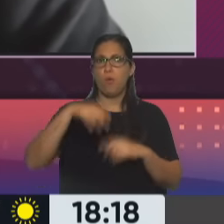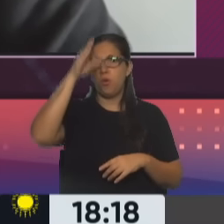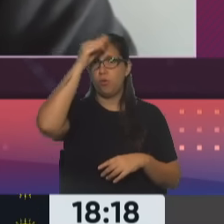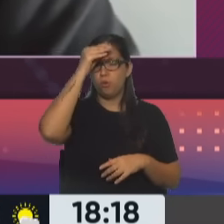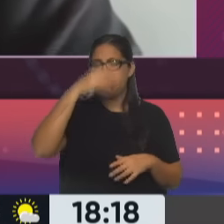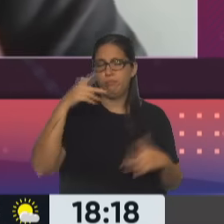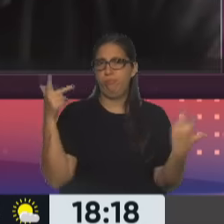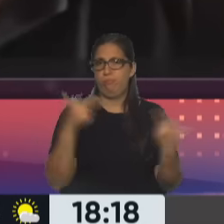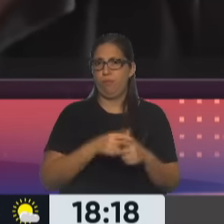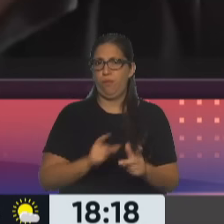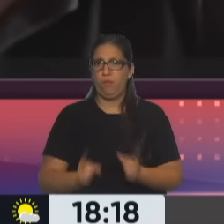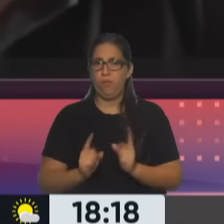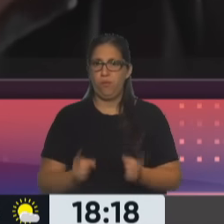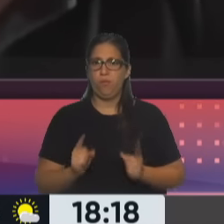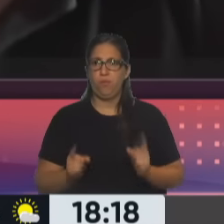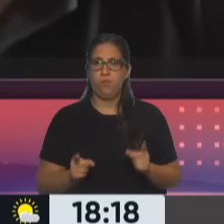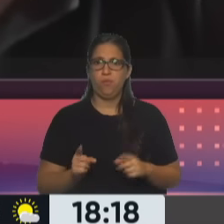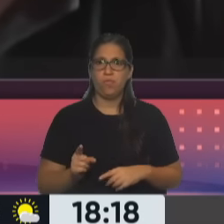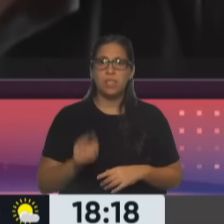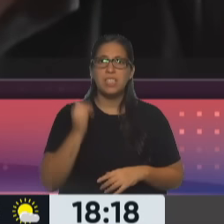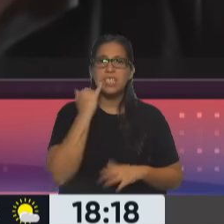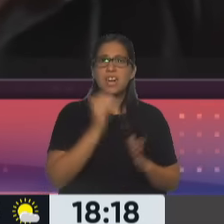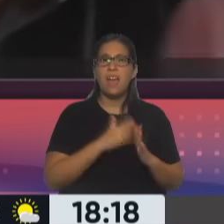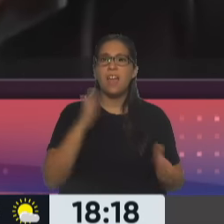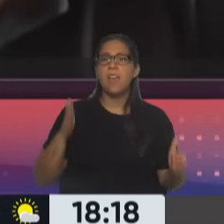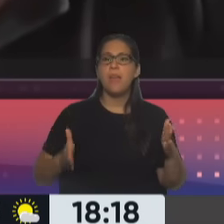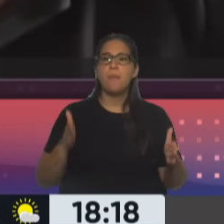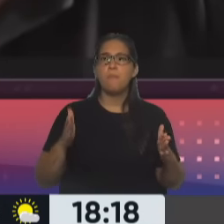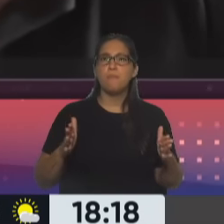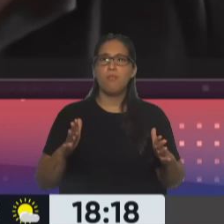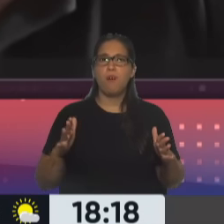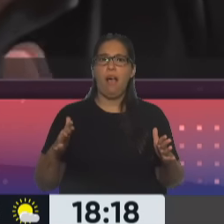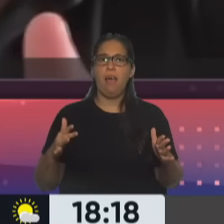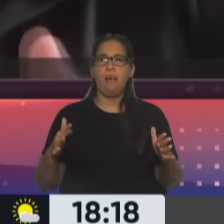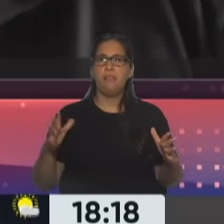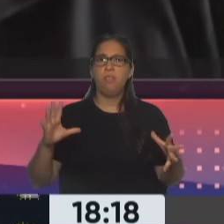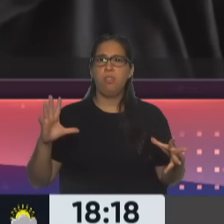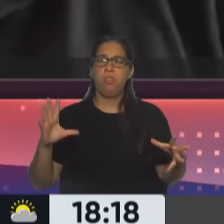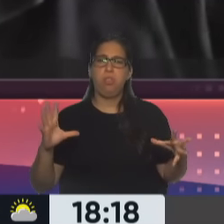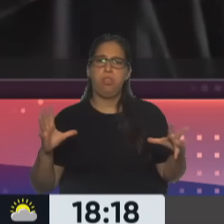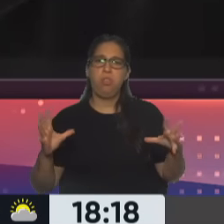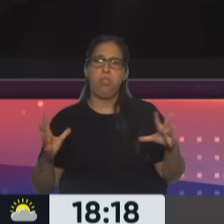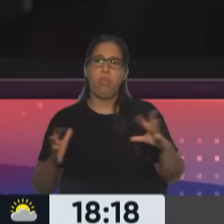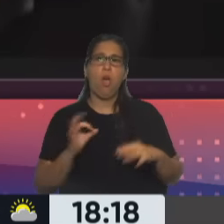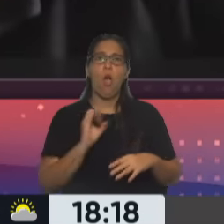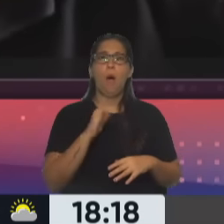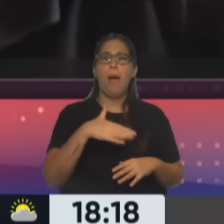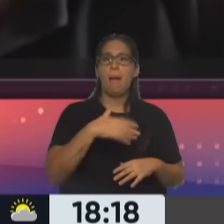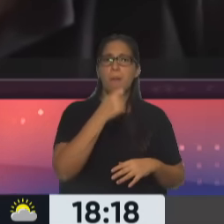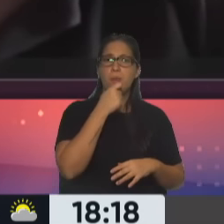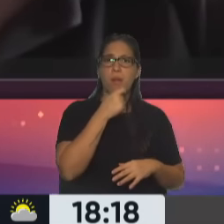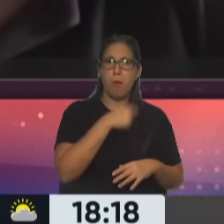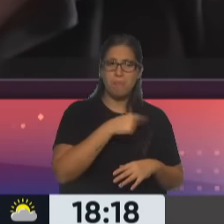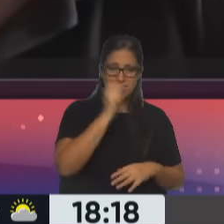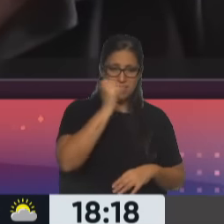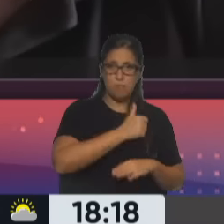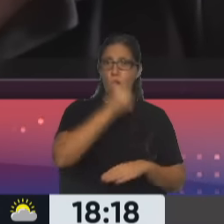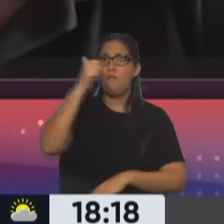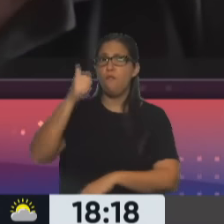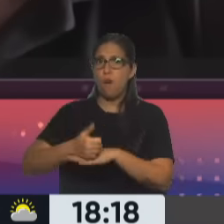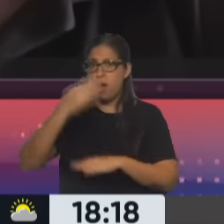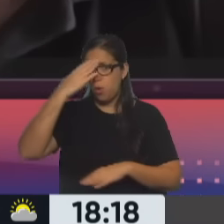periodo. No terminó ese periodo, esa etapa de deshielo que había hecho que Obama, por ejemplo, fuera mismo a la isla, ¿no?